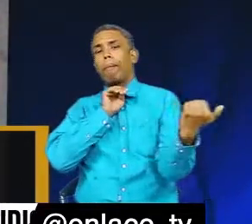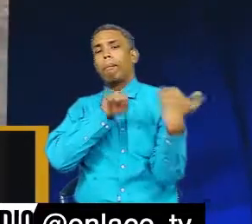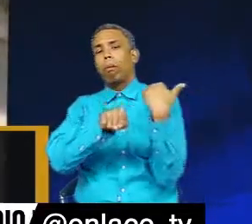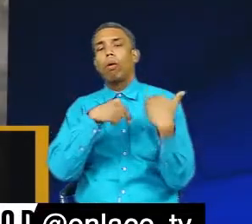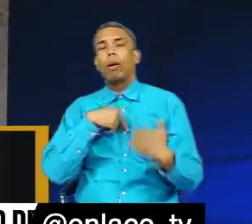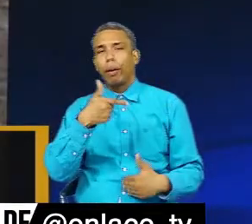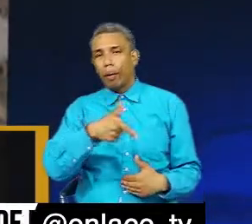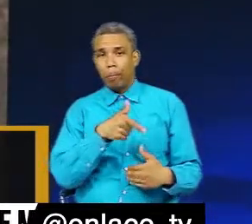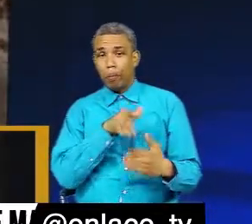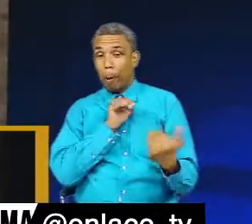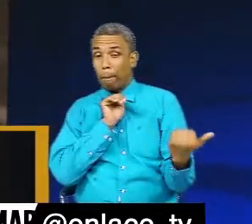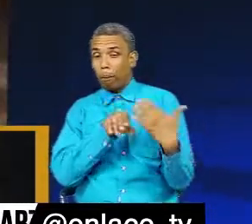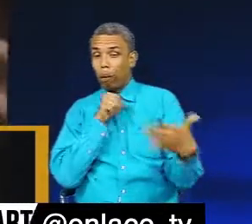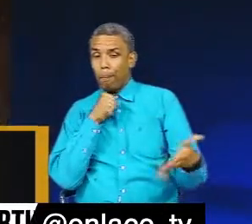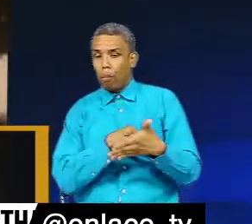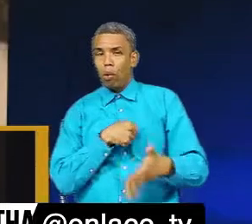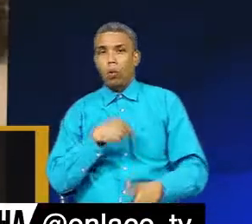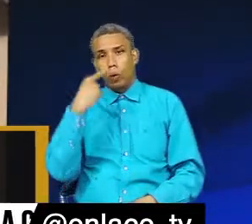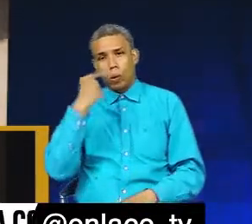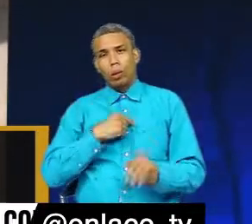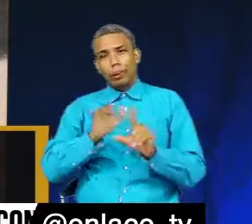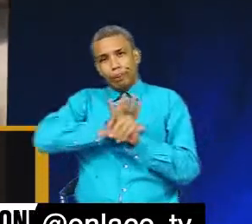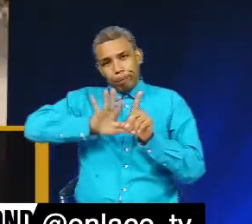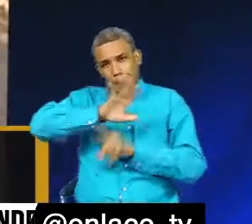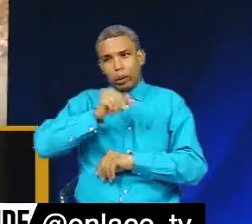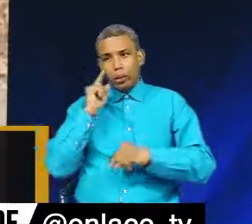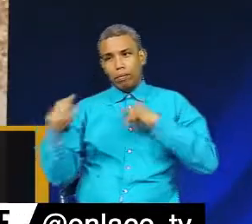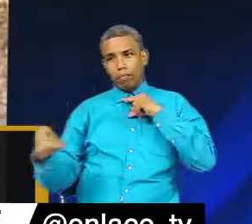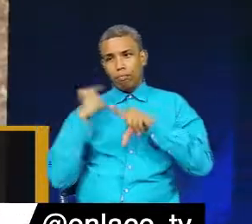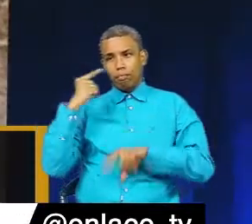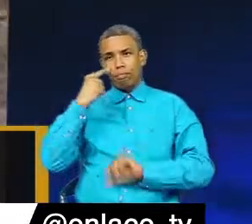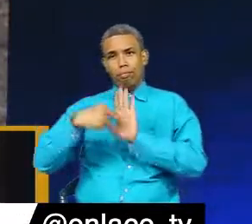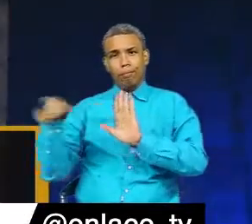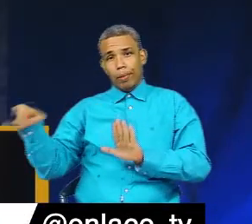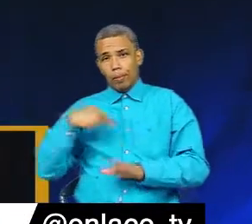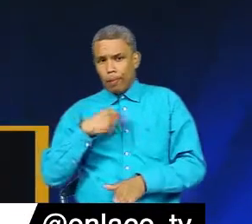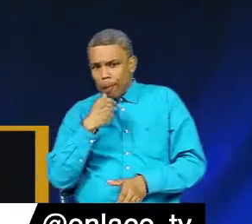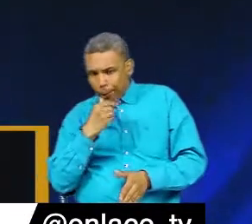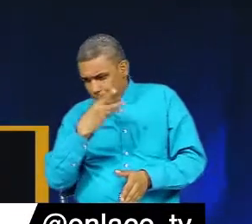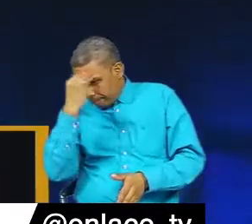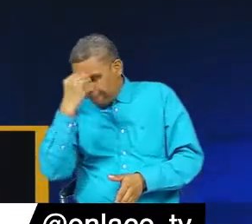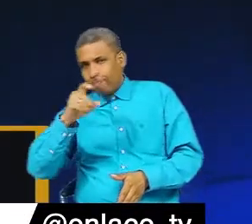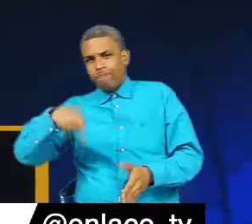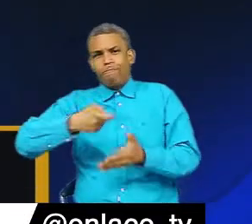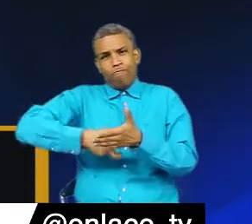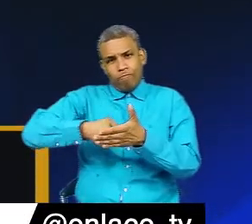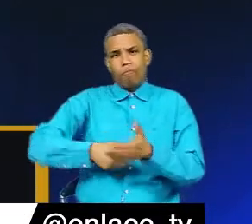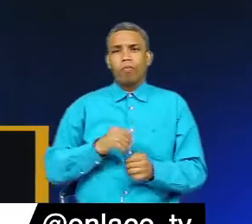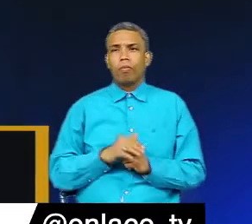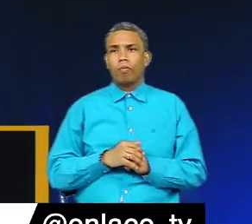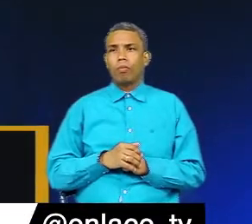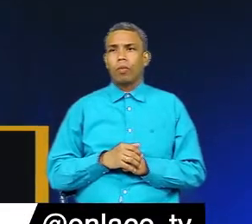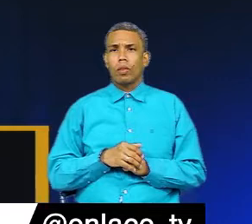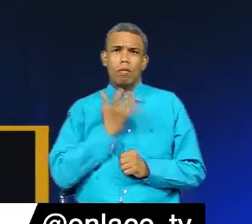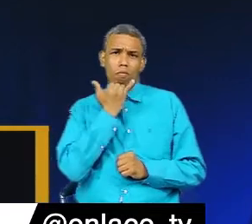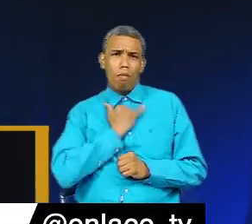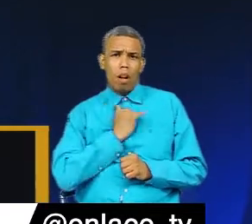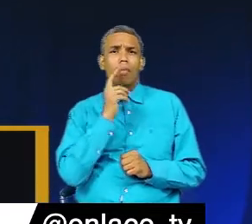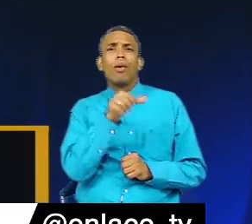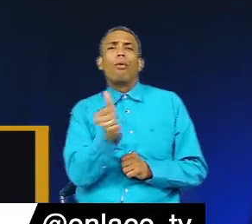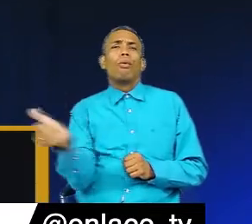ocasionar un accidente, entonces por eso le mando ese video para reportar a ciudadano. Y es que estas maniobras se han vuelto tan comunes.